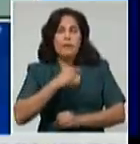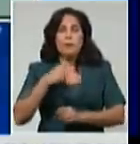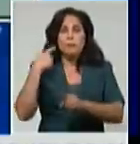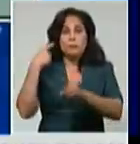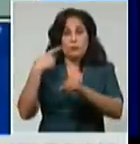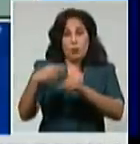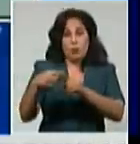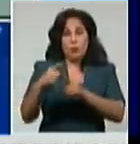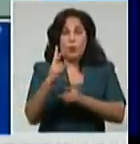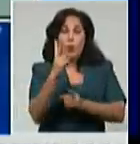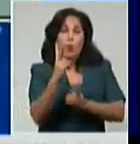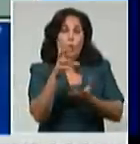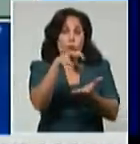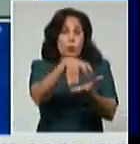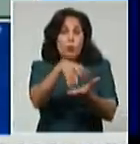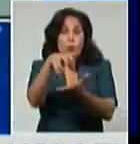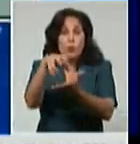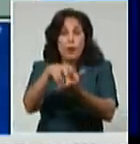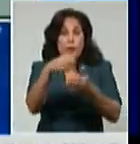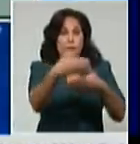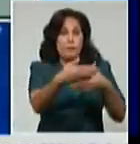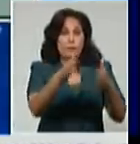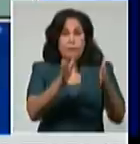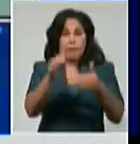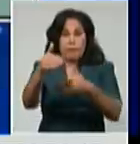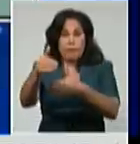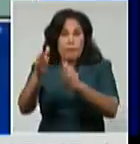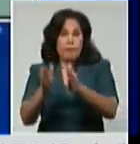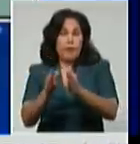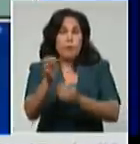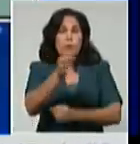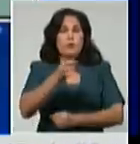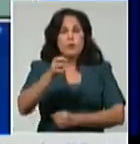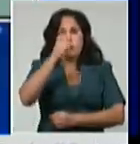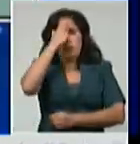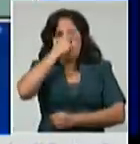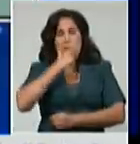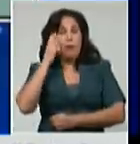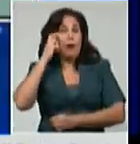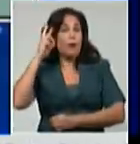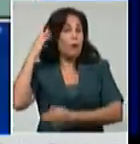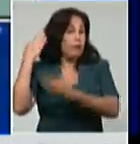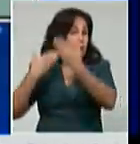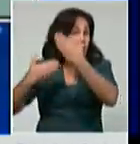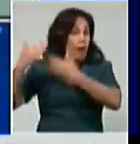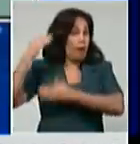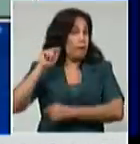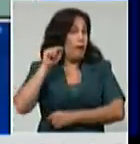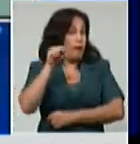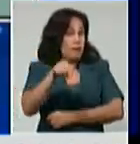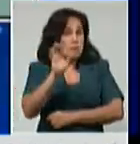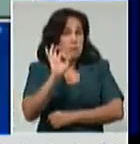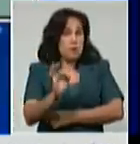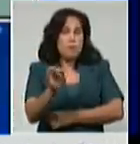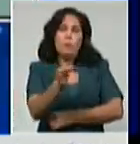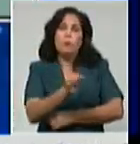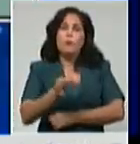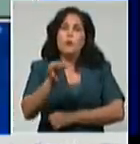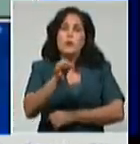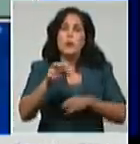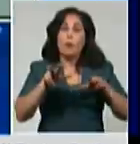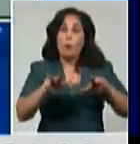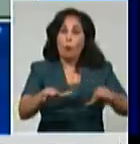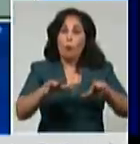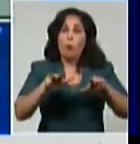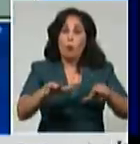2 eventos que tienen en el municipio. Recuerdan que aquí tuvimos incluso un evento en el municipio de Morón, que